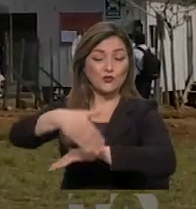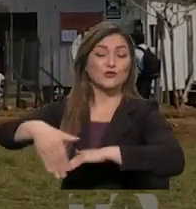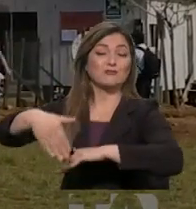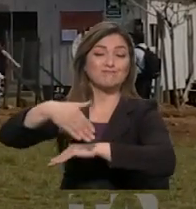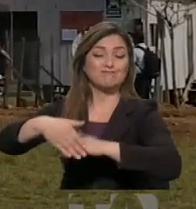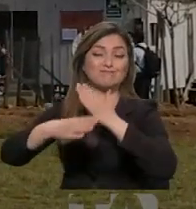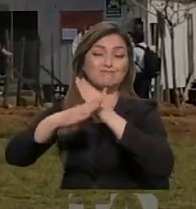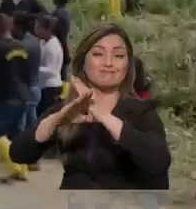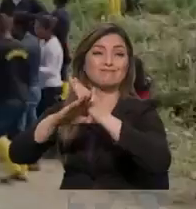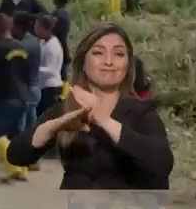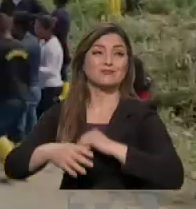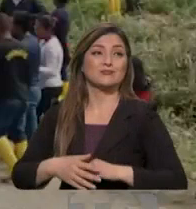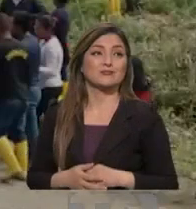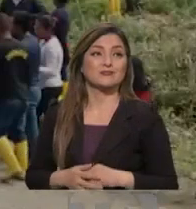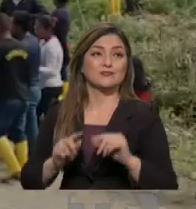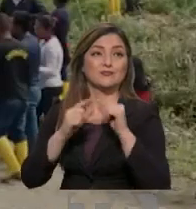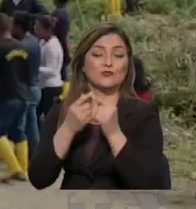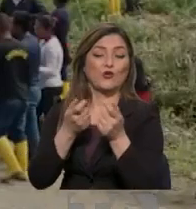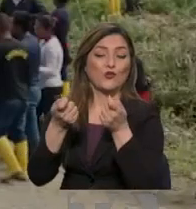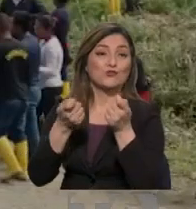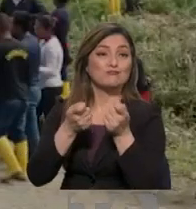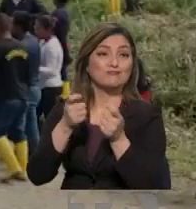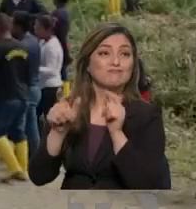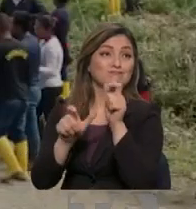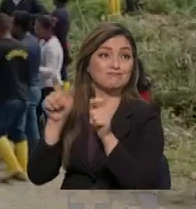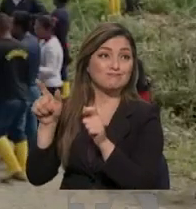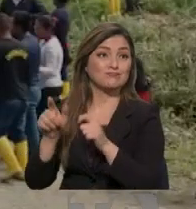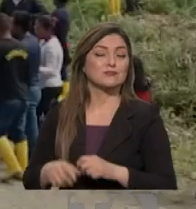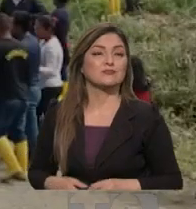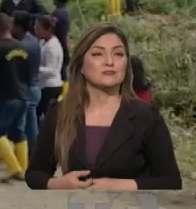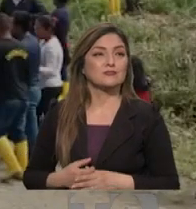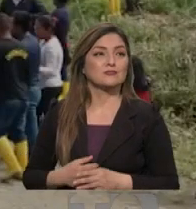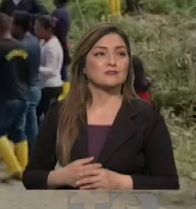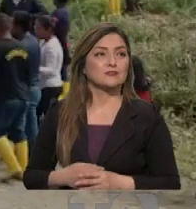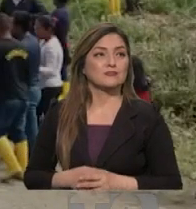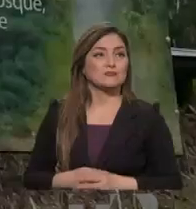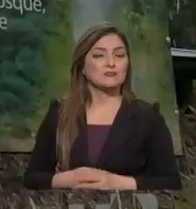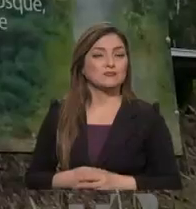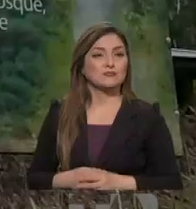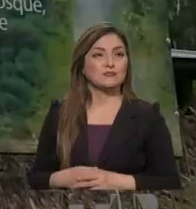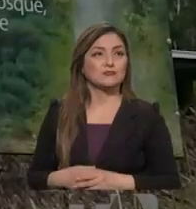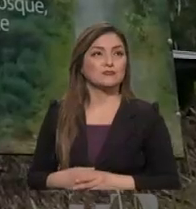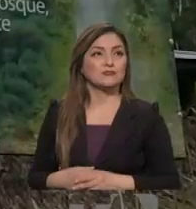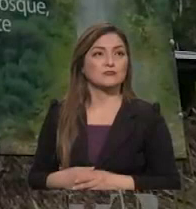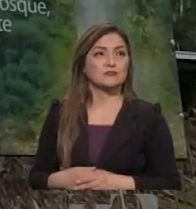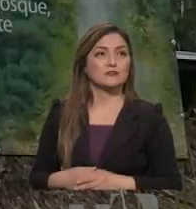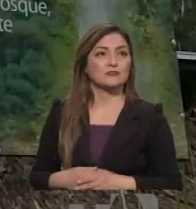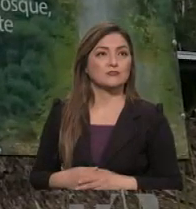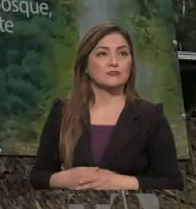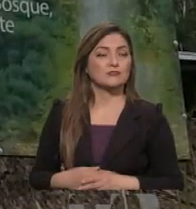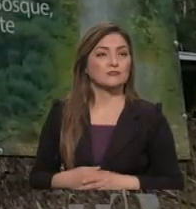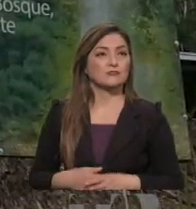está obstaculizada por una especie de control que han ubicado en el trayecto los comuneros en la provincia de Morona,